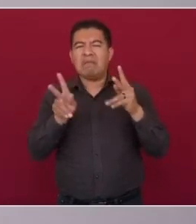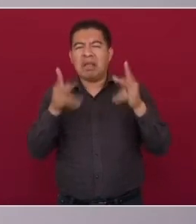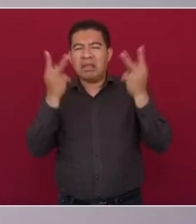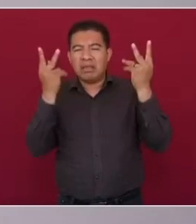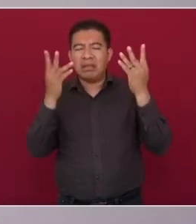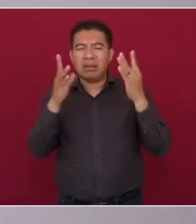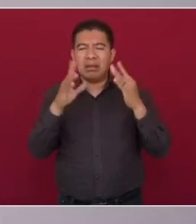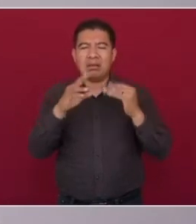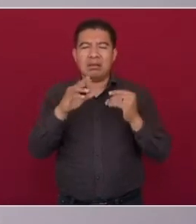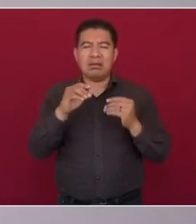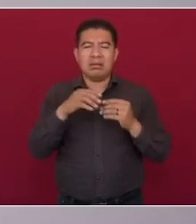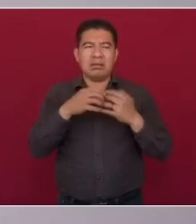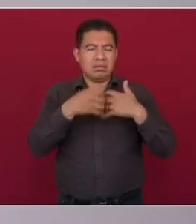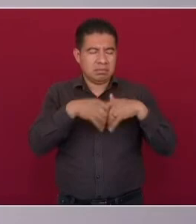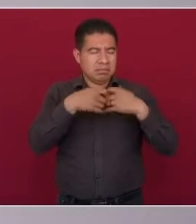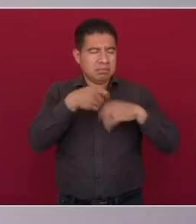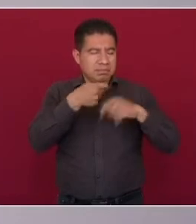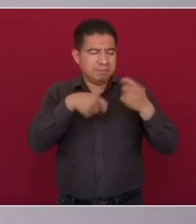refinerías,